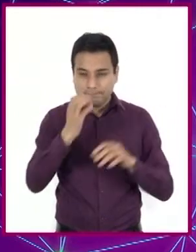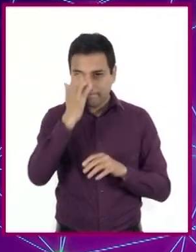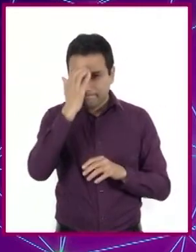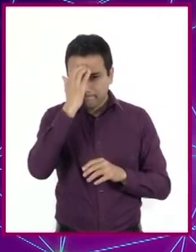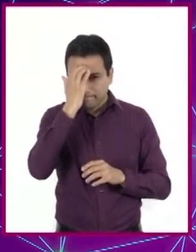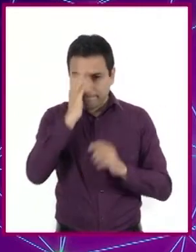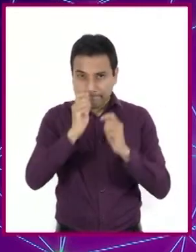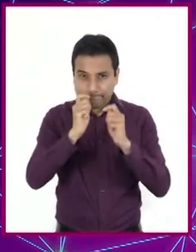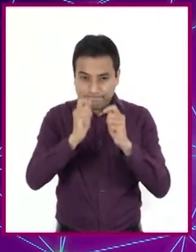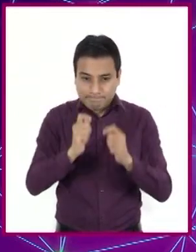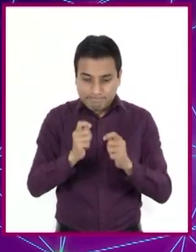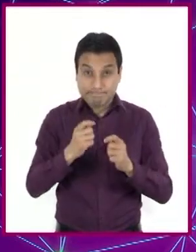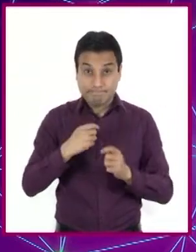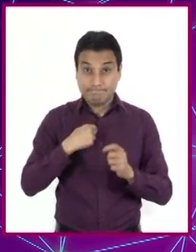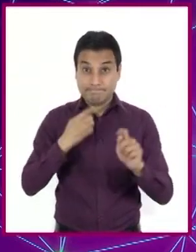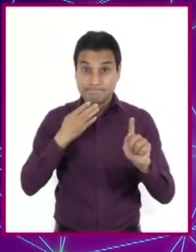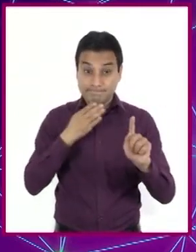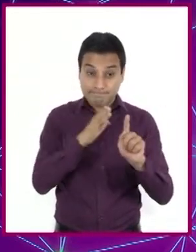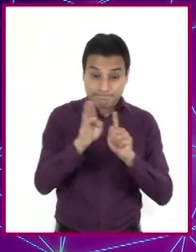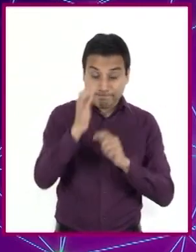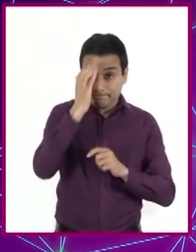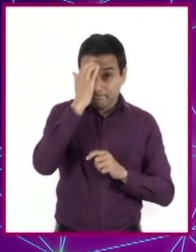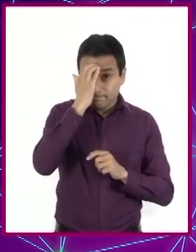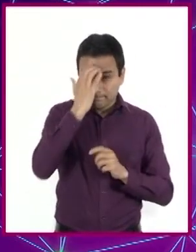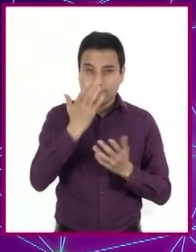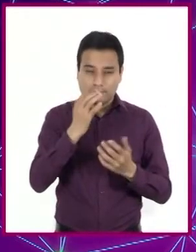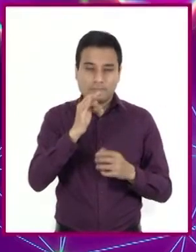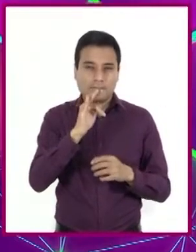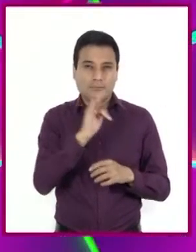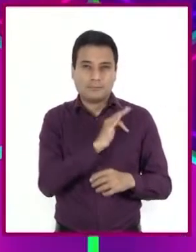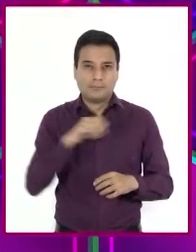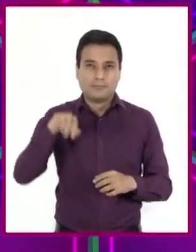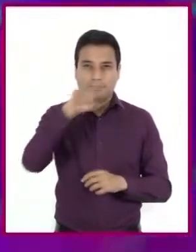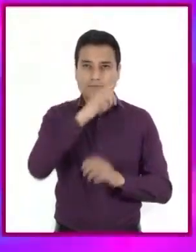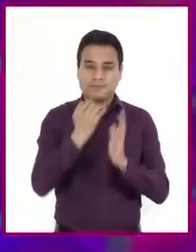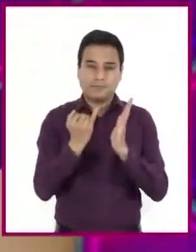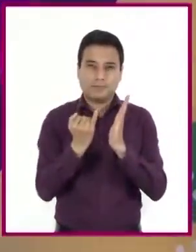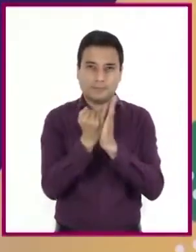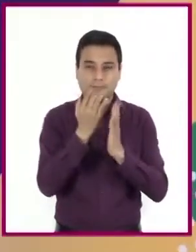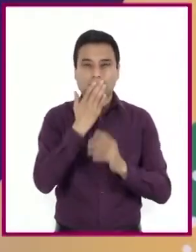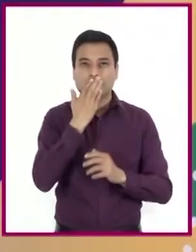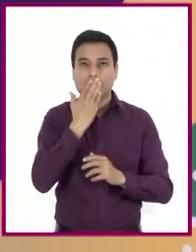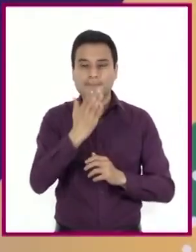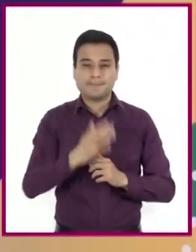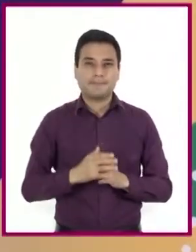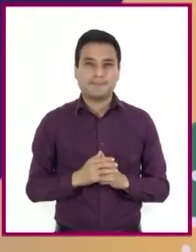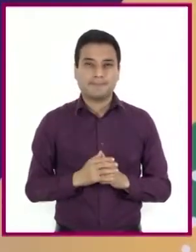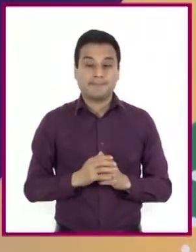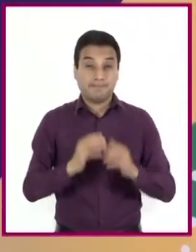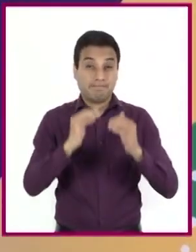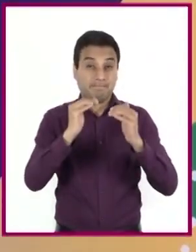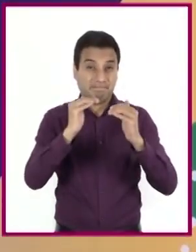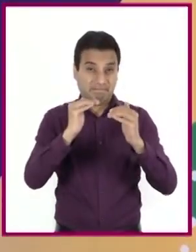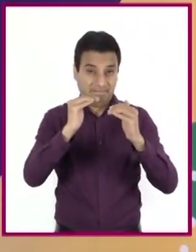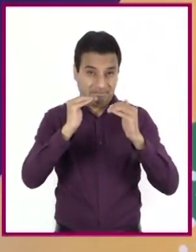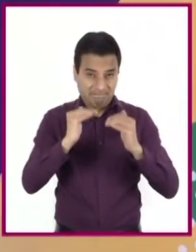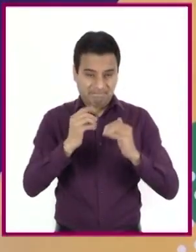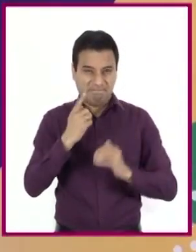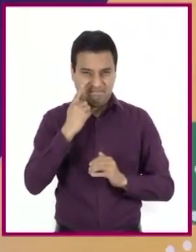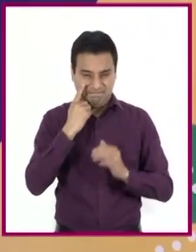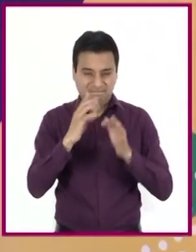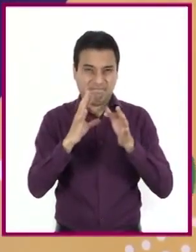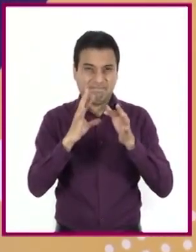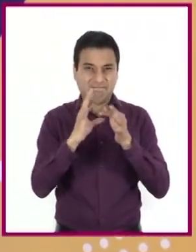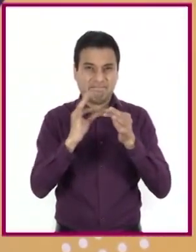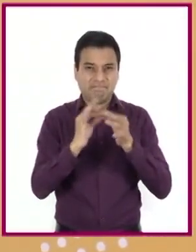datos como la desviación media provee más herramientas para lograrlo. A continuación, se analiza el